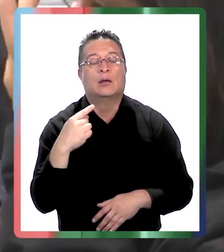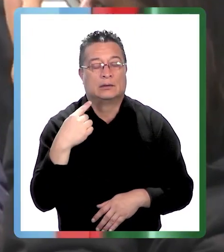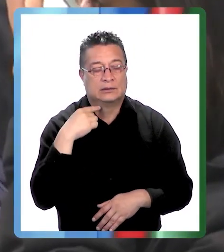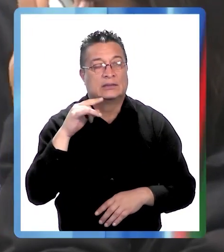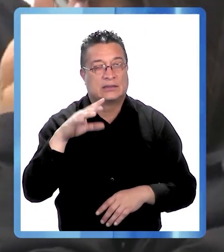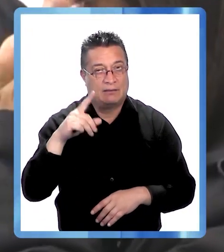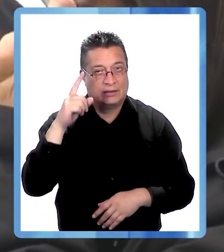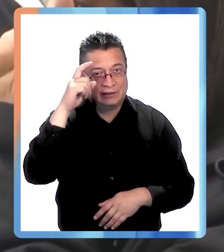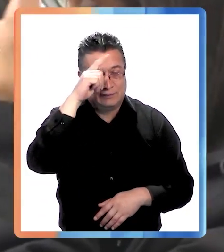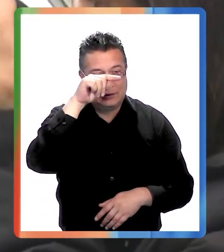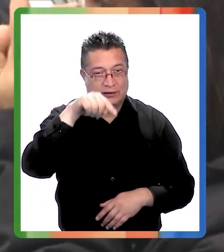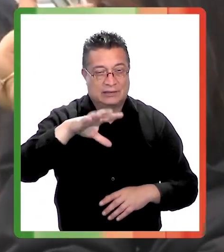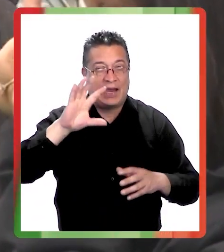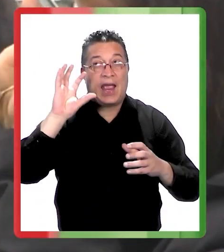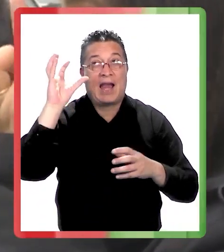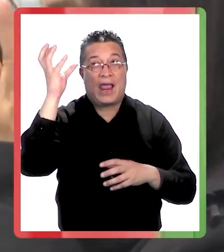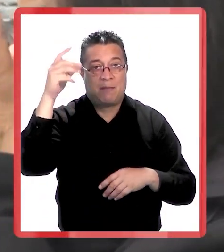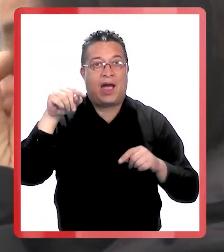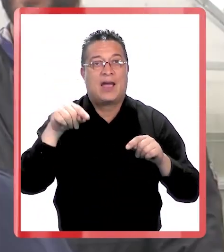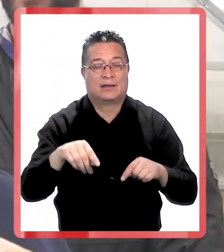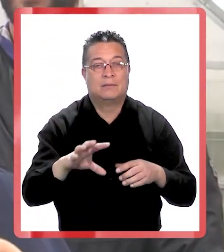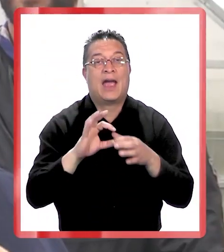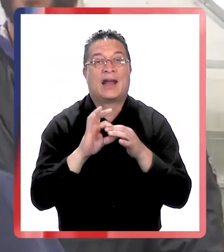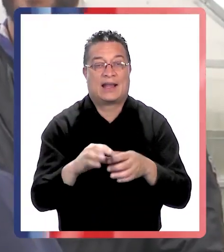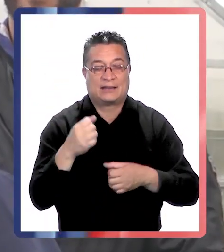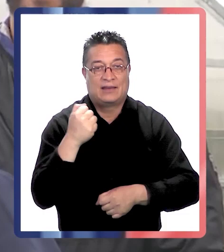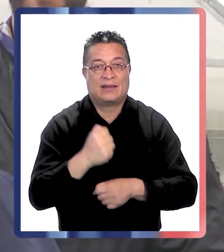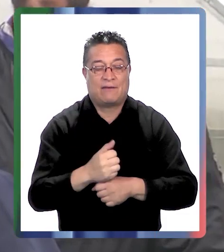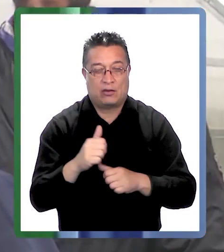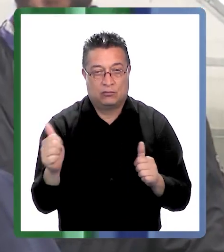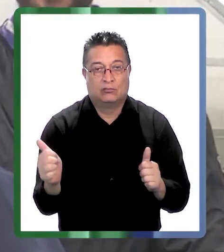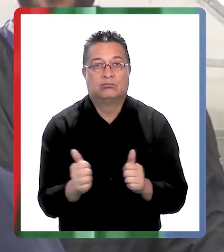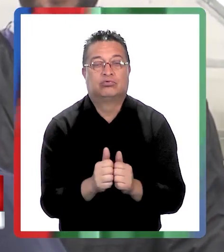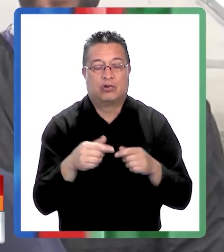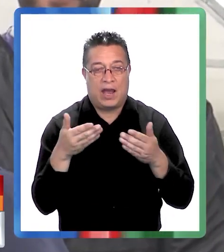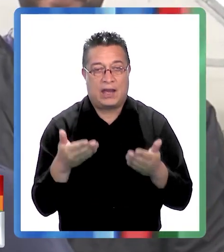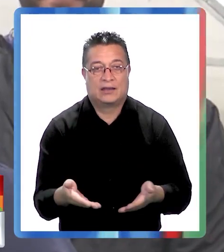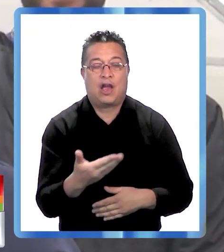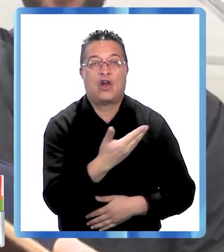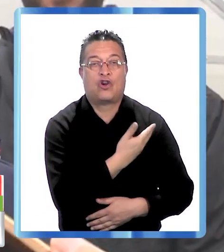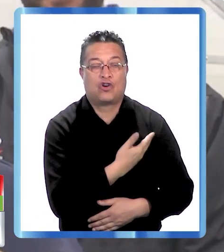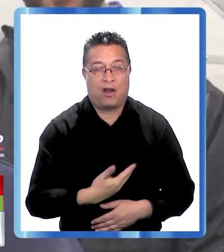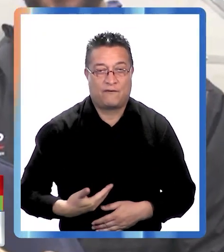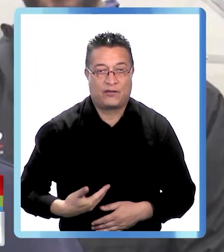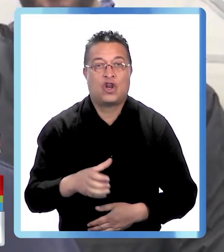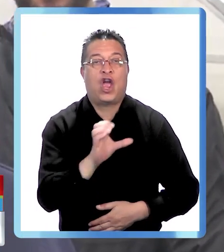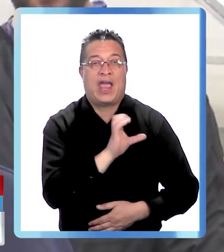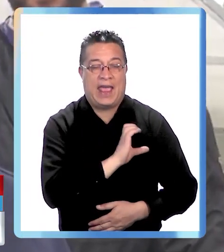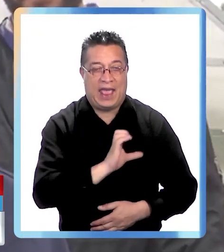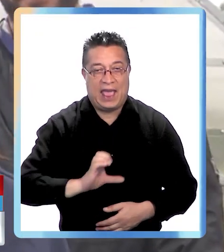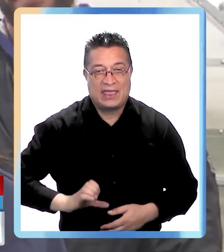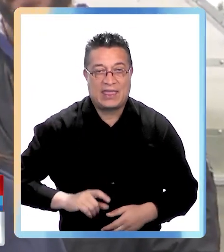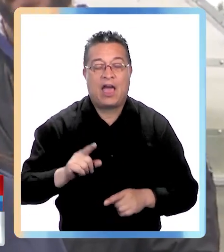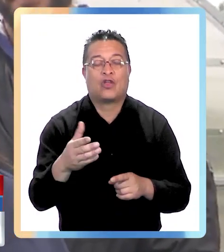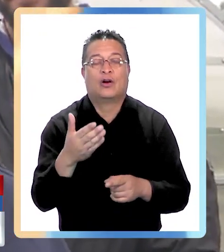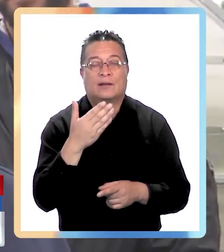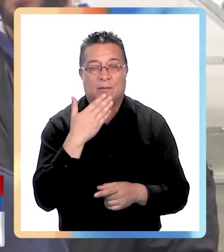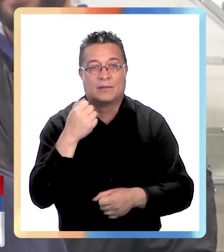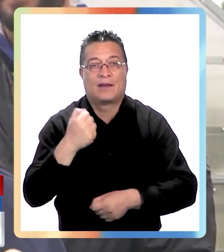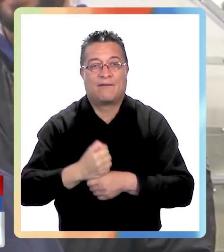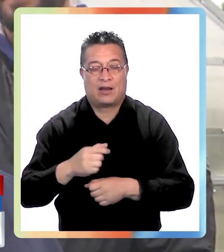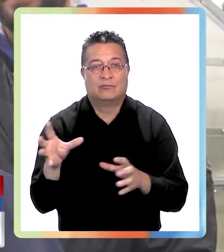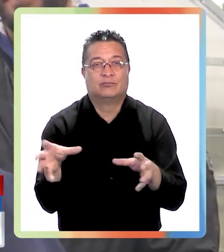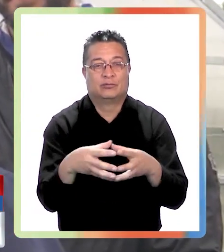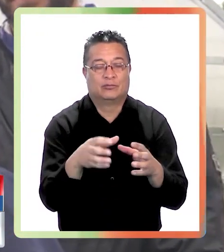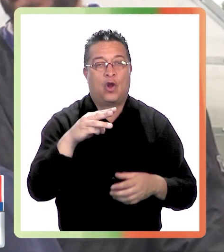y las dificultades climáticas para producir, pero gracias al trabajo mancomunado que ha puesto aquí el gobierno, el Estado, con el trabajo de los productores,